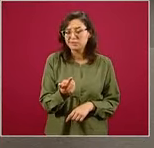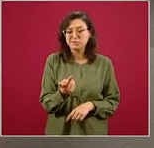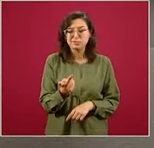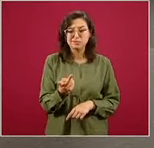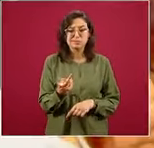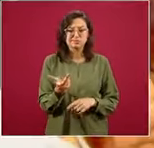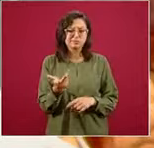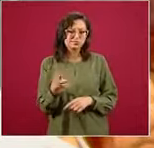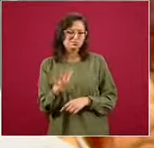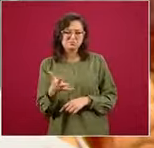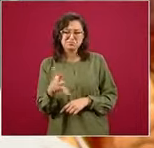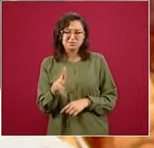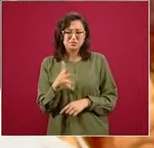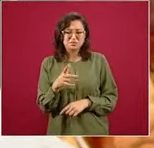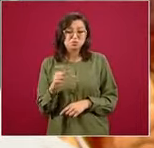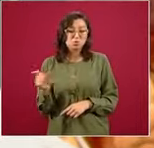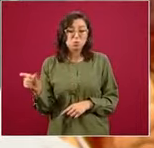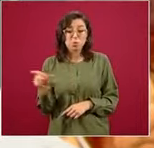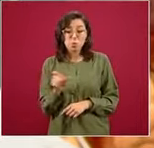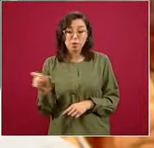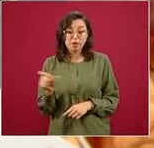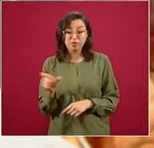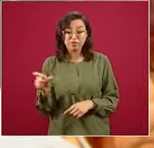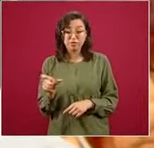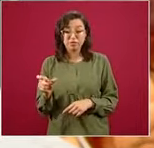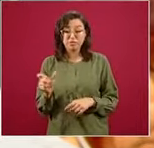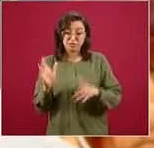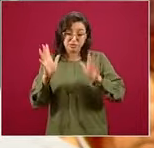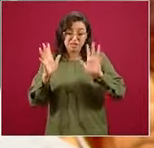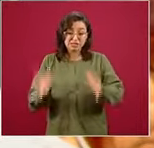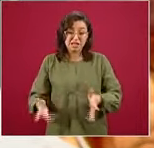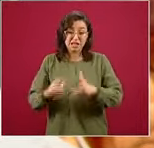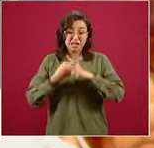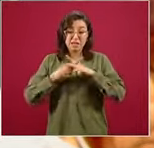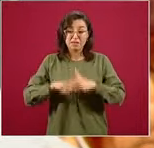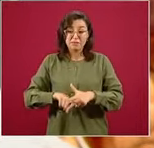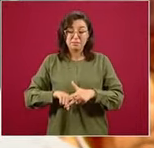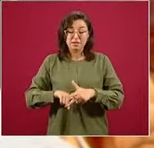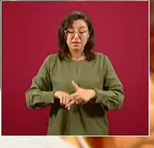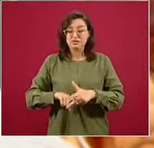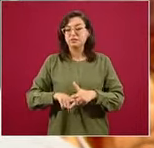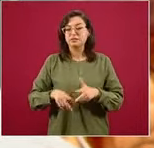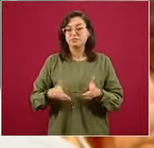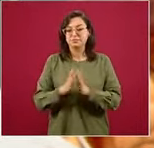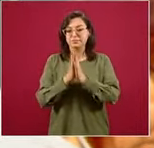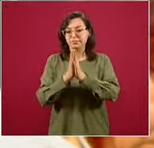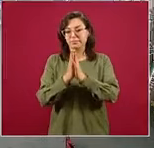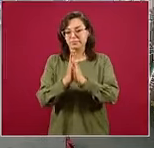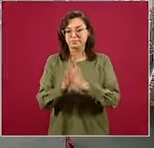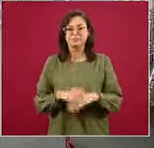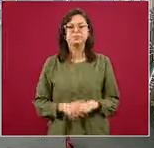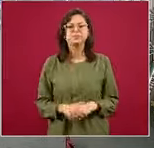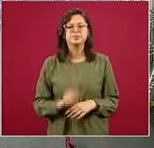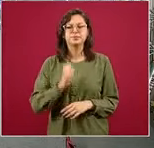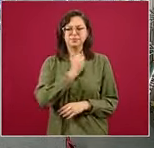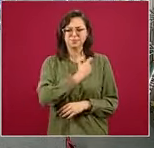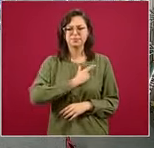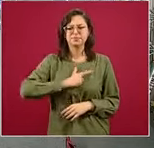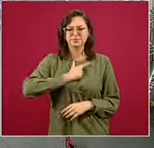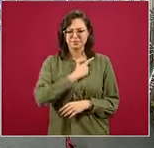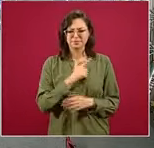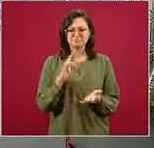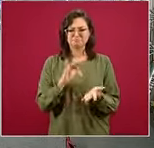cálculos tienen ustedes para cuándo estarían los primeros ventiladores de ese tipo, por favor. Con mucho gusto,